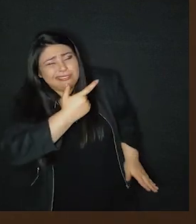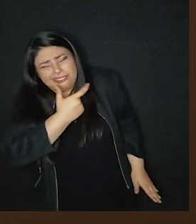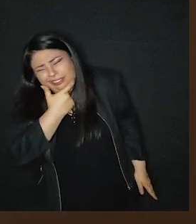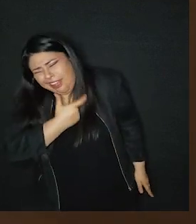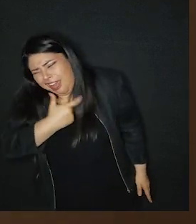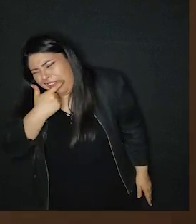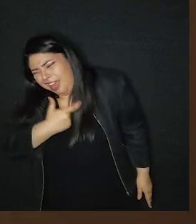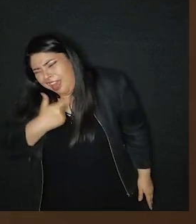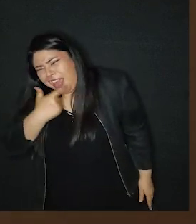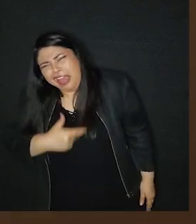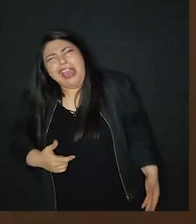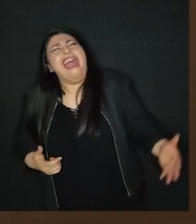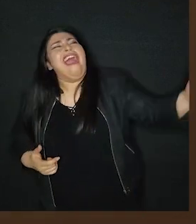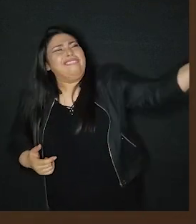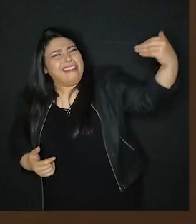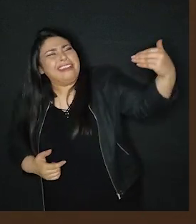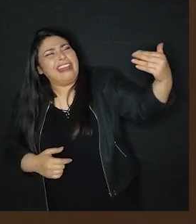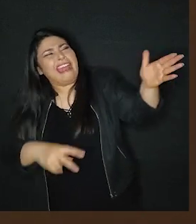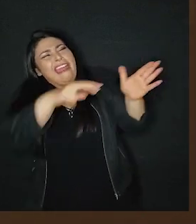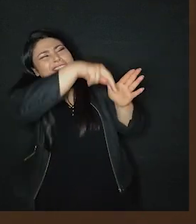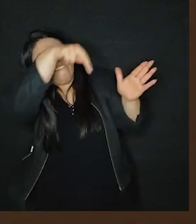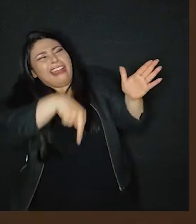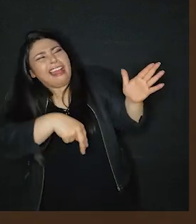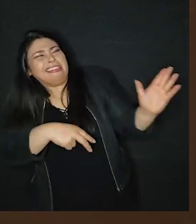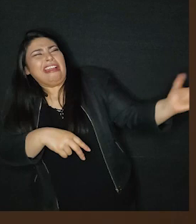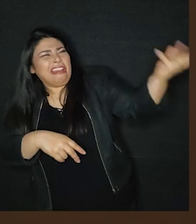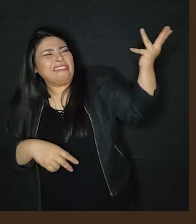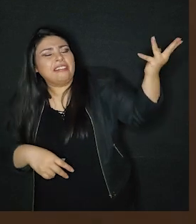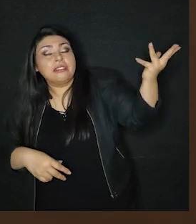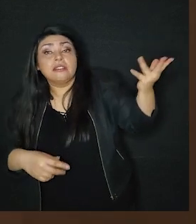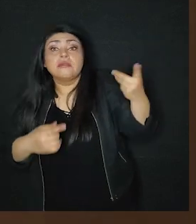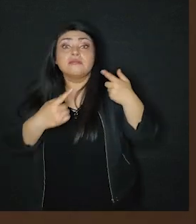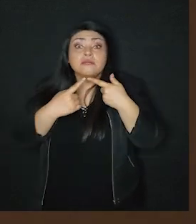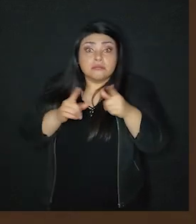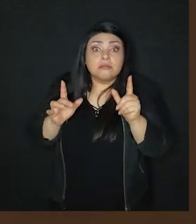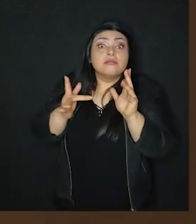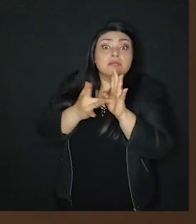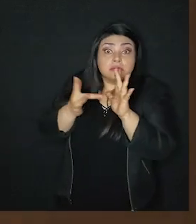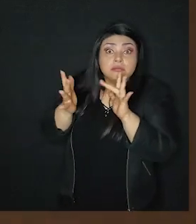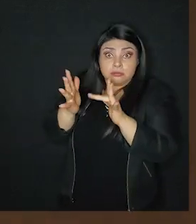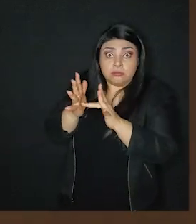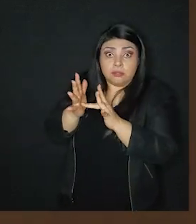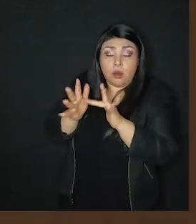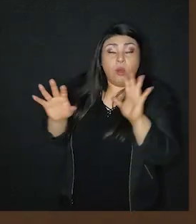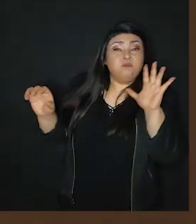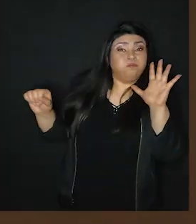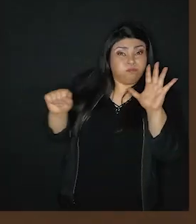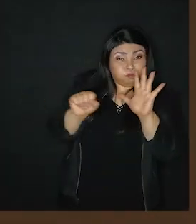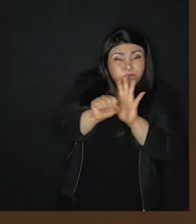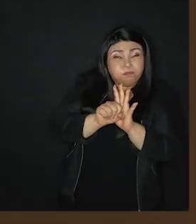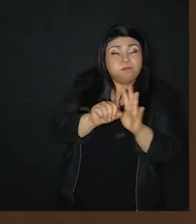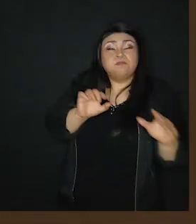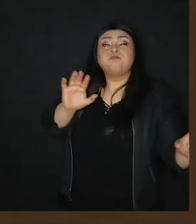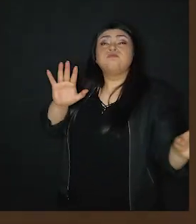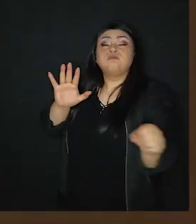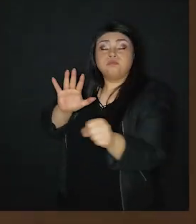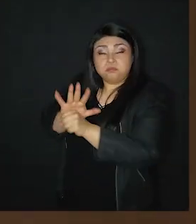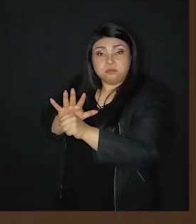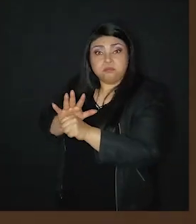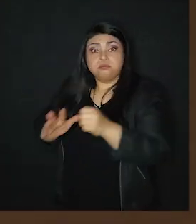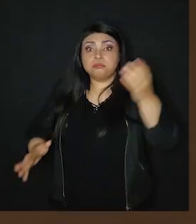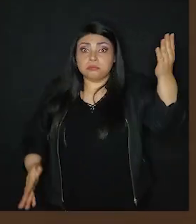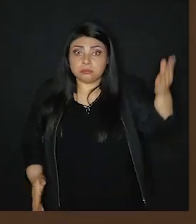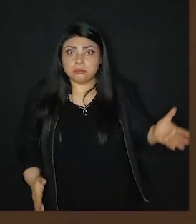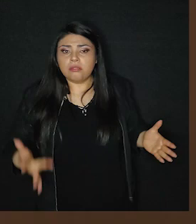seguían burlando de Jesús Pero Jesús a es crucificado probó quién